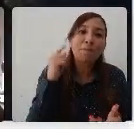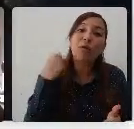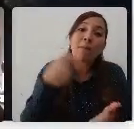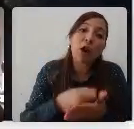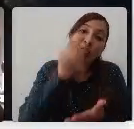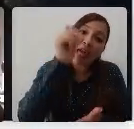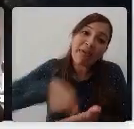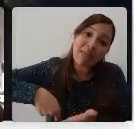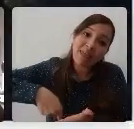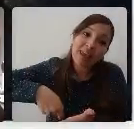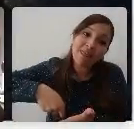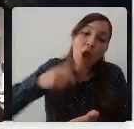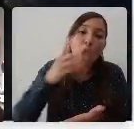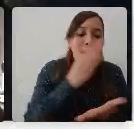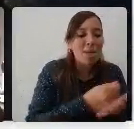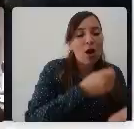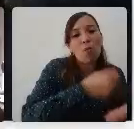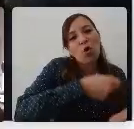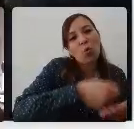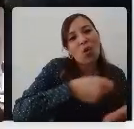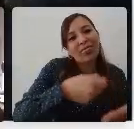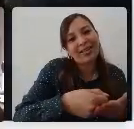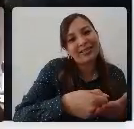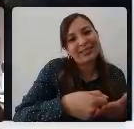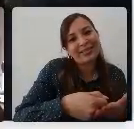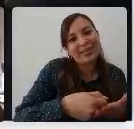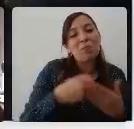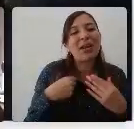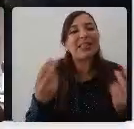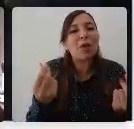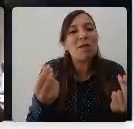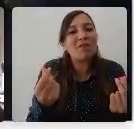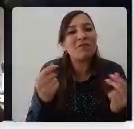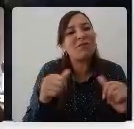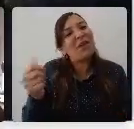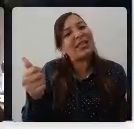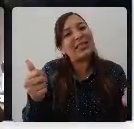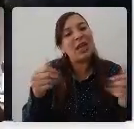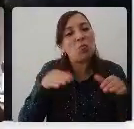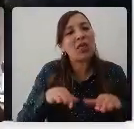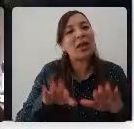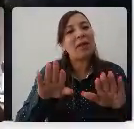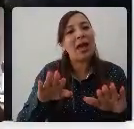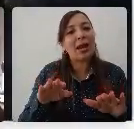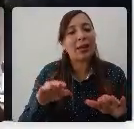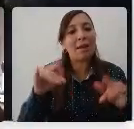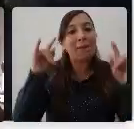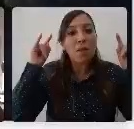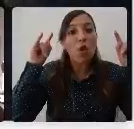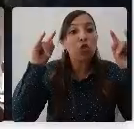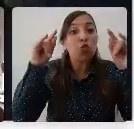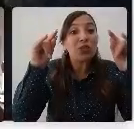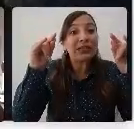o el pago en cuotas la flexibilidad aquí es muy importante para este turista porque todavía hay una